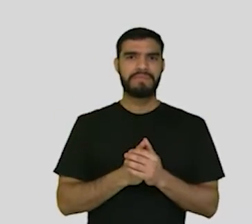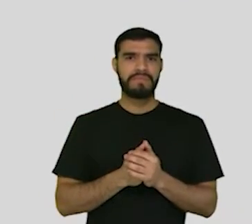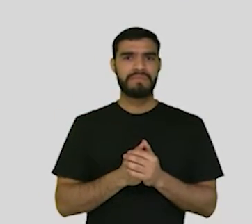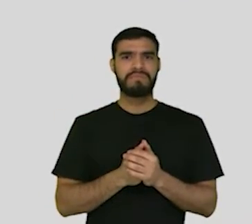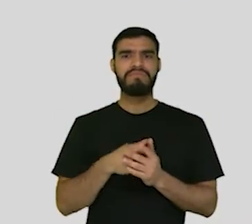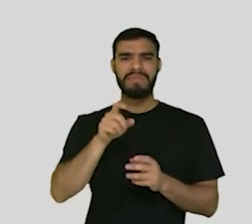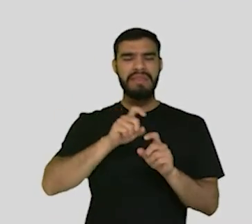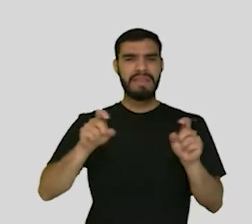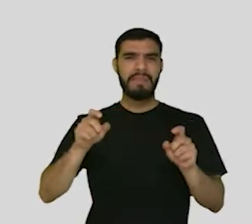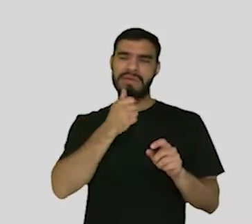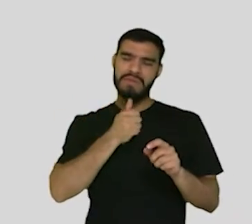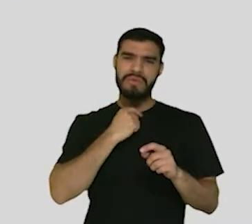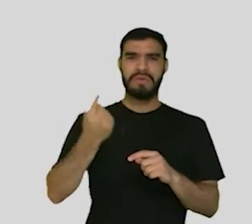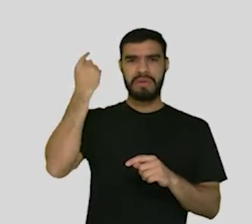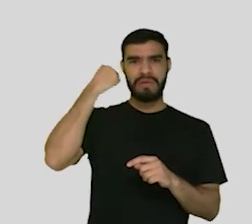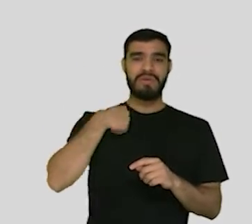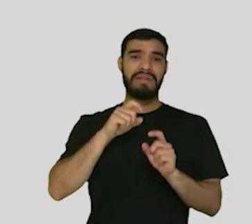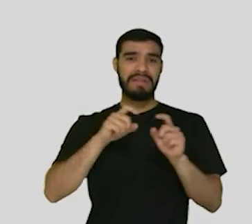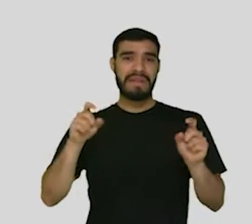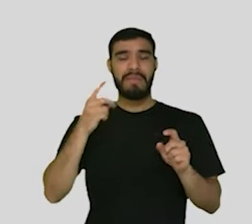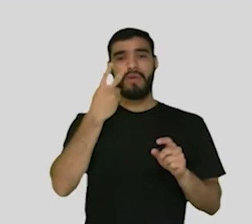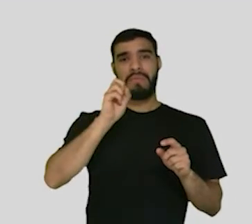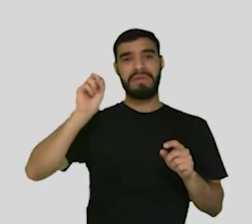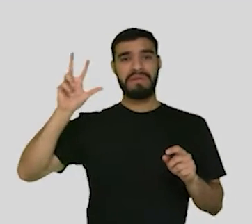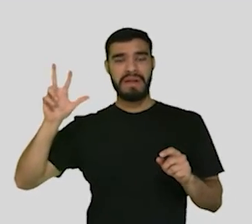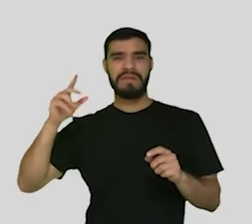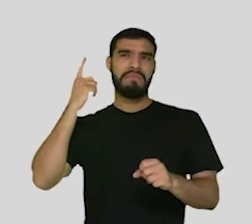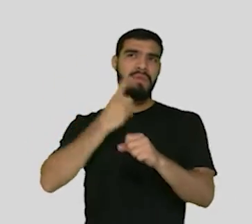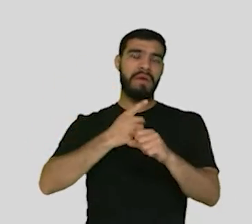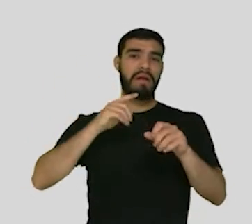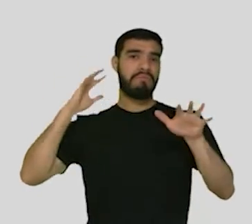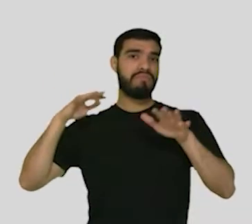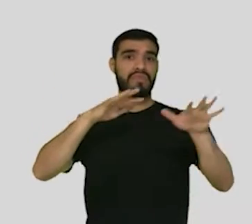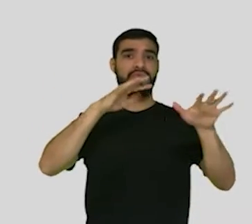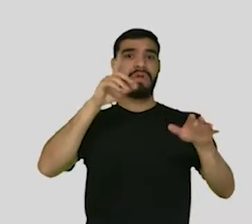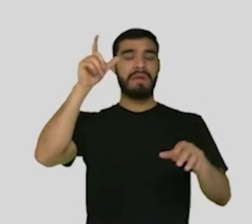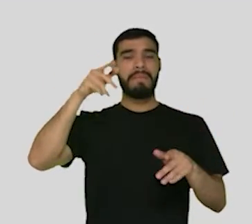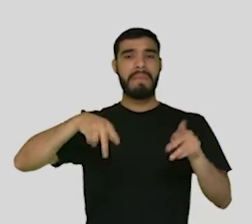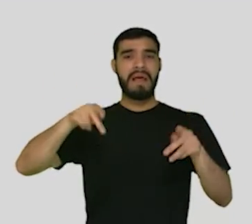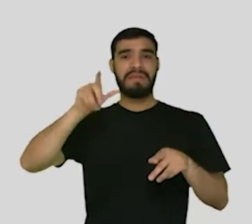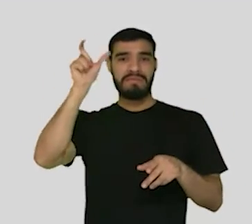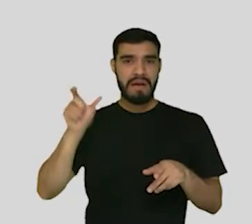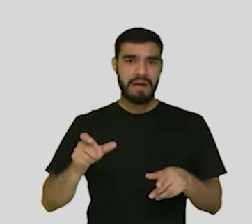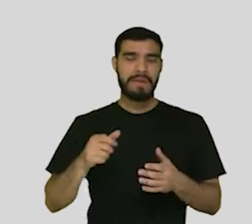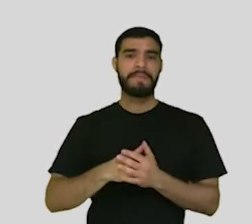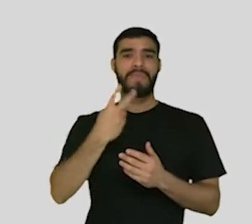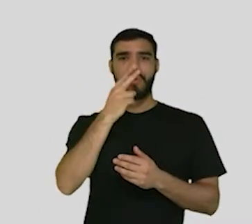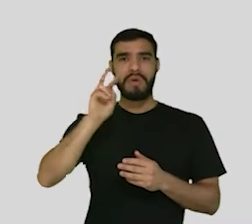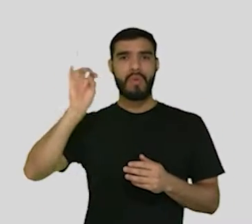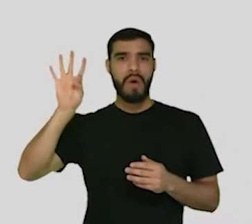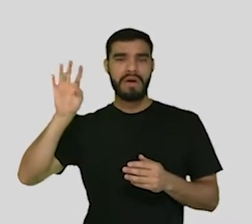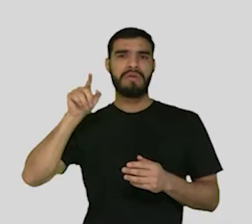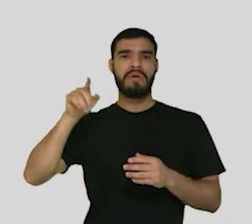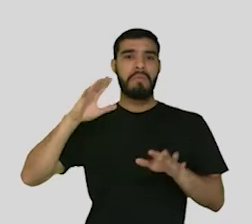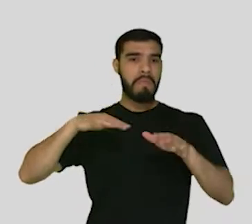un poco se amoñe ahí na corina pe cobaco a marcha de enviasaja a esa 2003